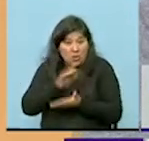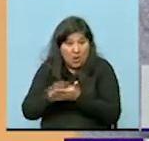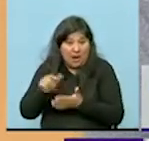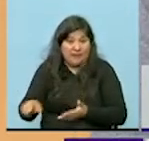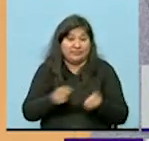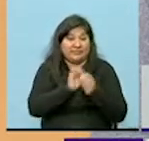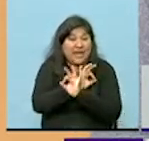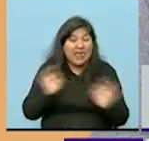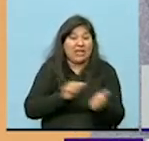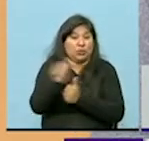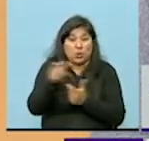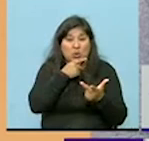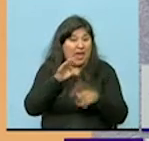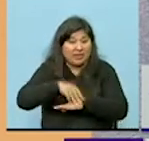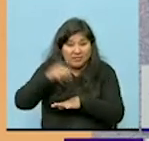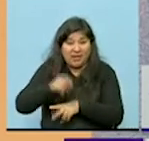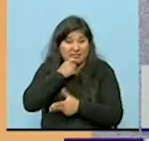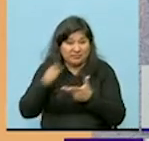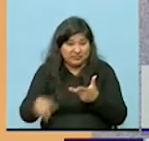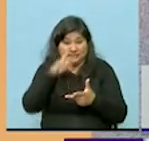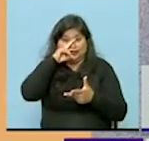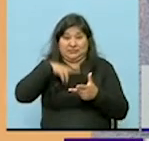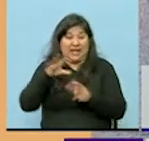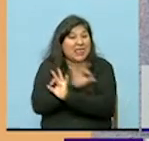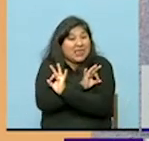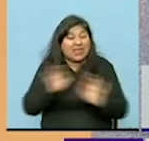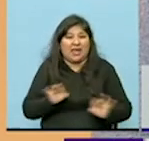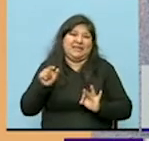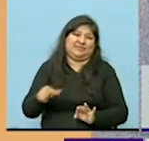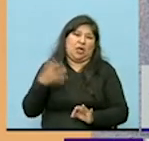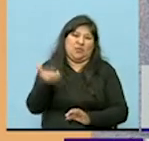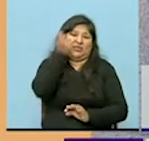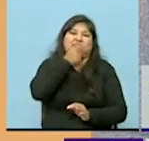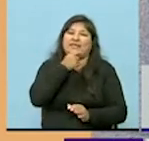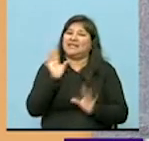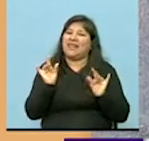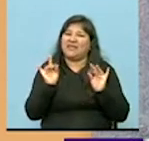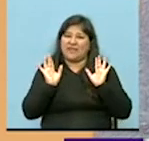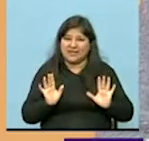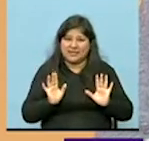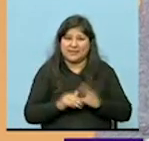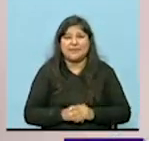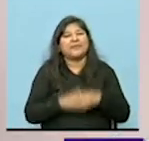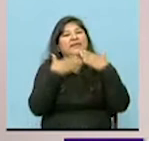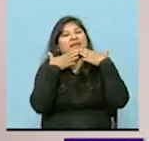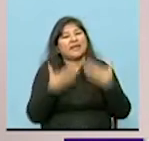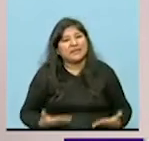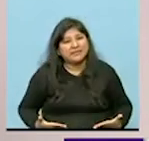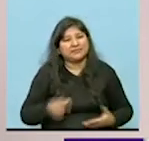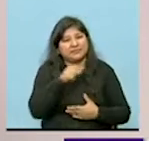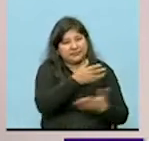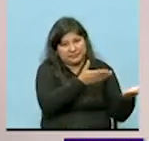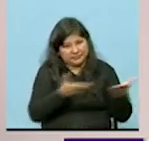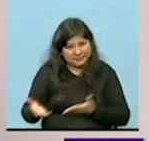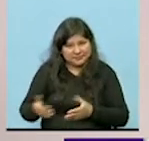estudio que no heredado una tierra se la vio muy difícil muchas gracias de nuevo por estar con nosotros de nada calle raúl